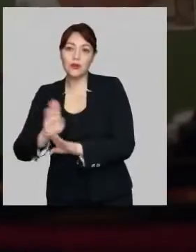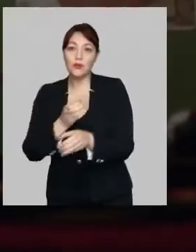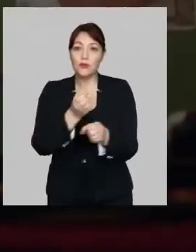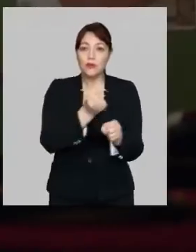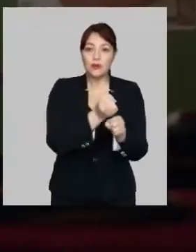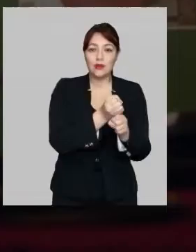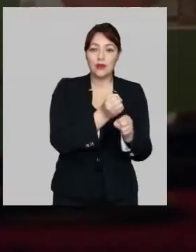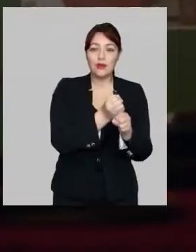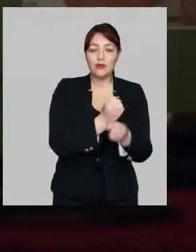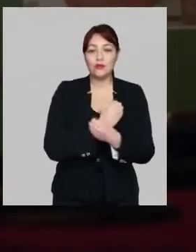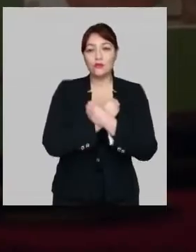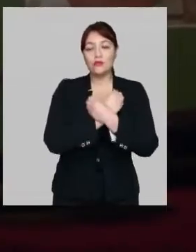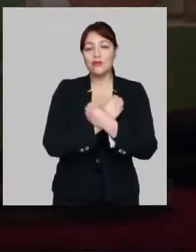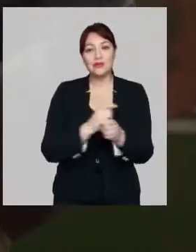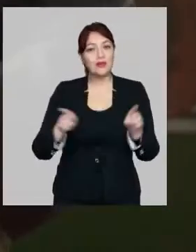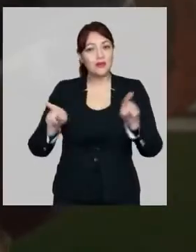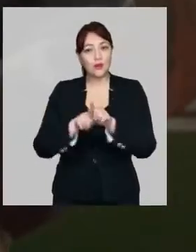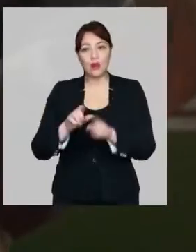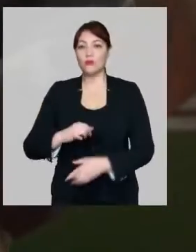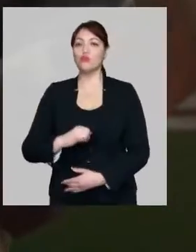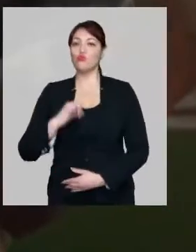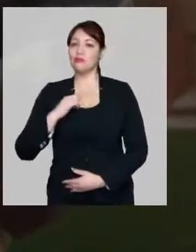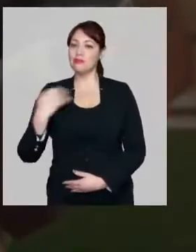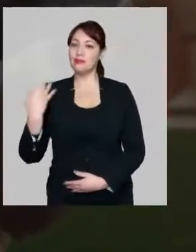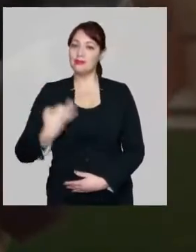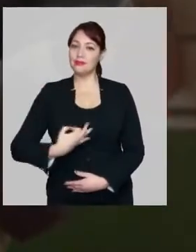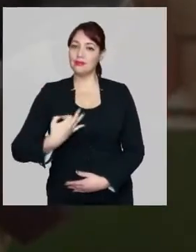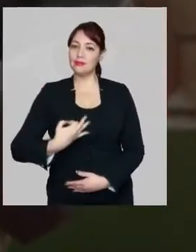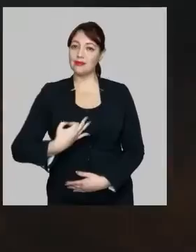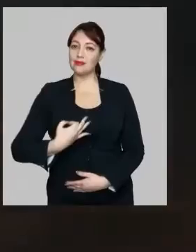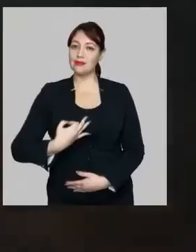Un trabajo con amor es orgullo.